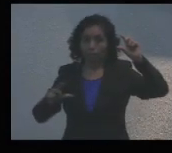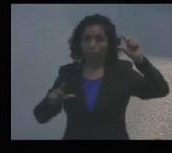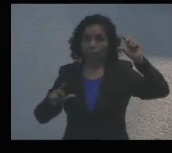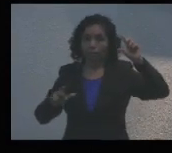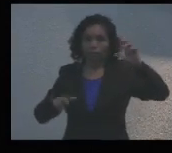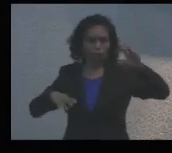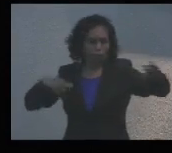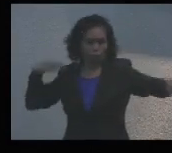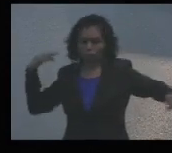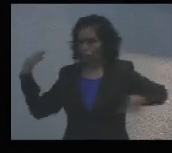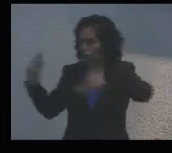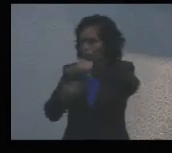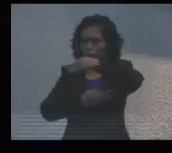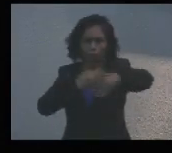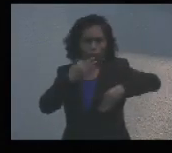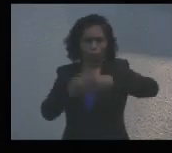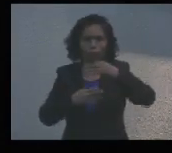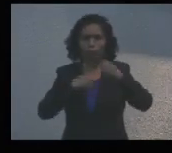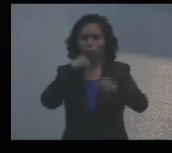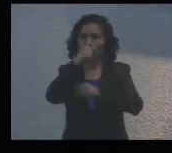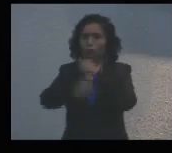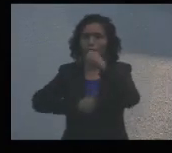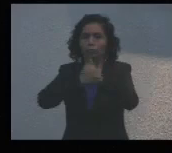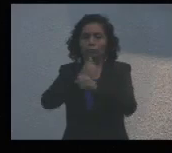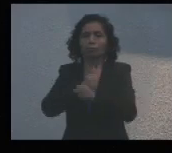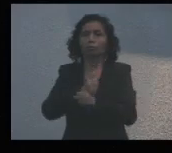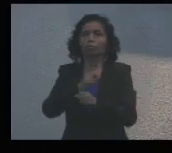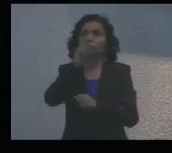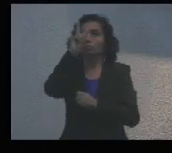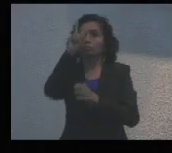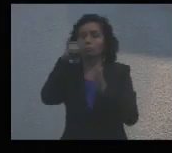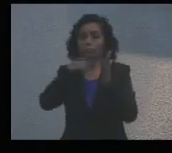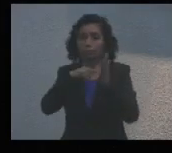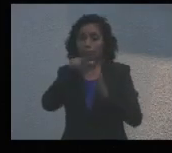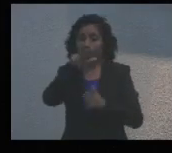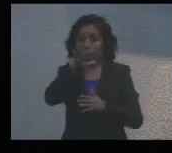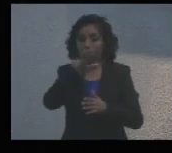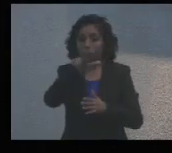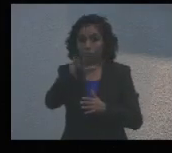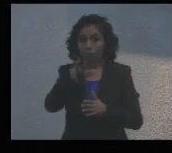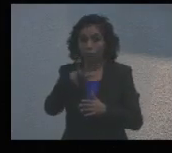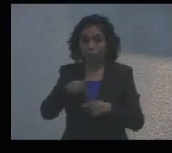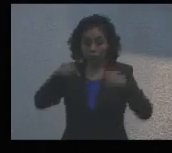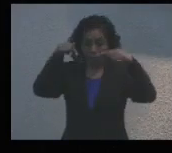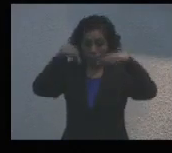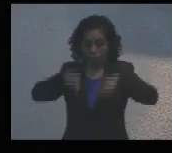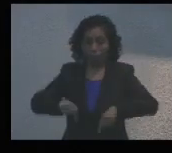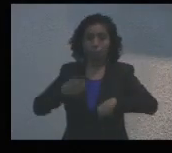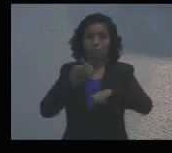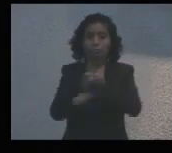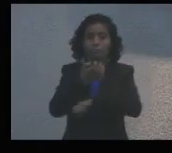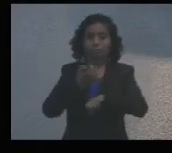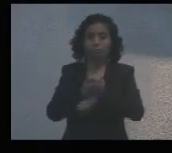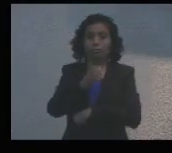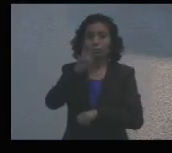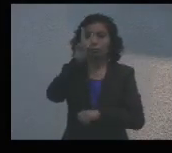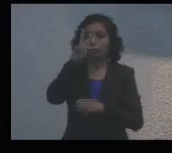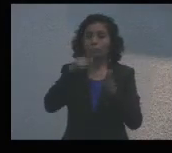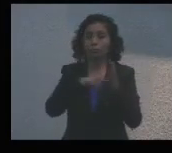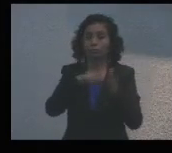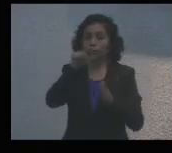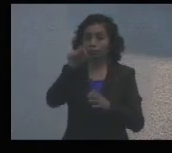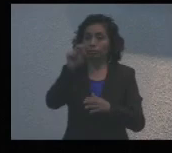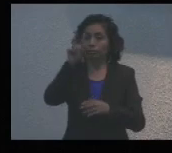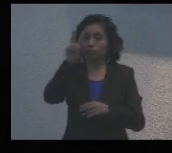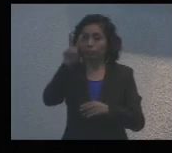y en todos sus rincones en el año 2018 y que arribó de manera definitiva a nuestro Estado en el 2022, de